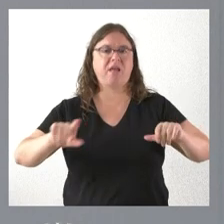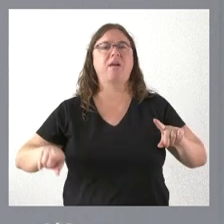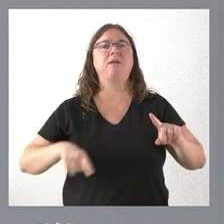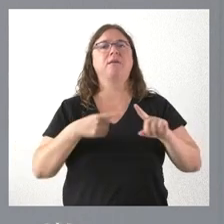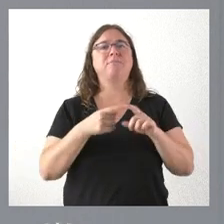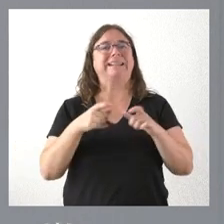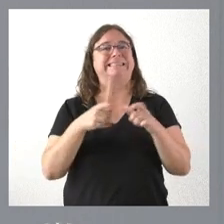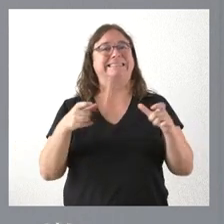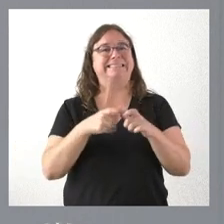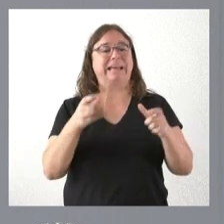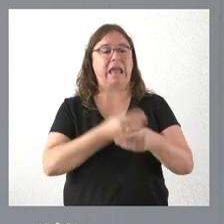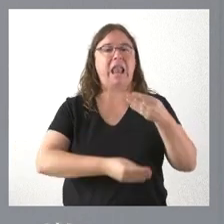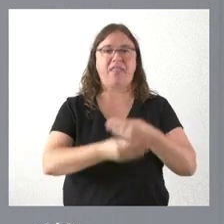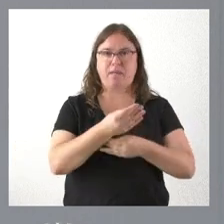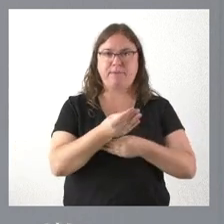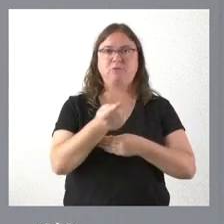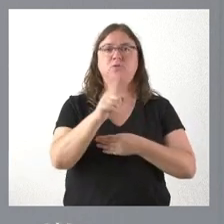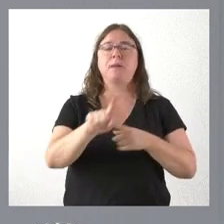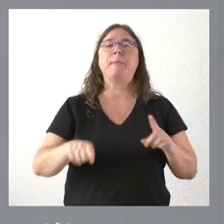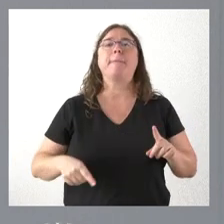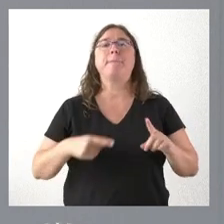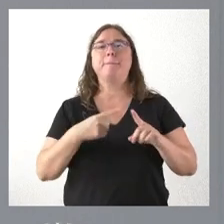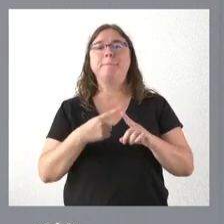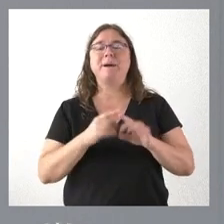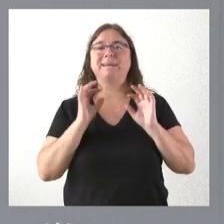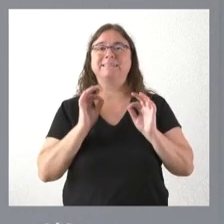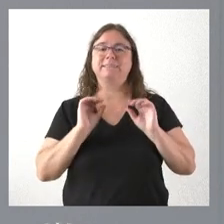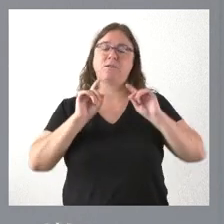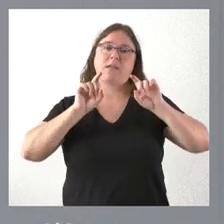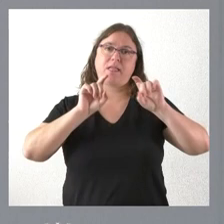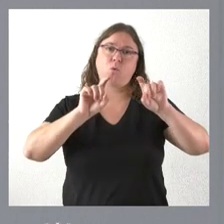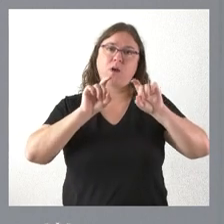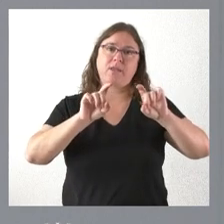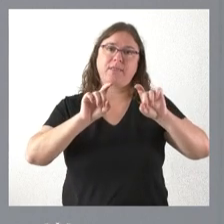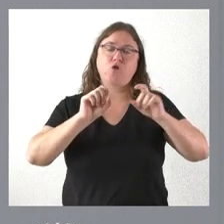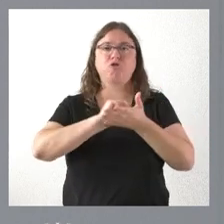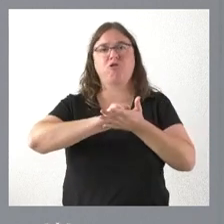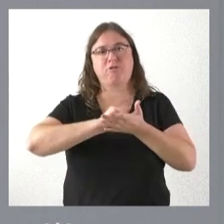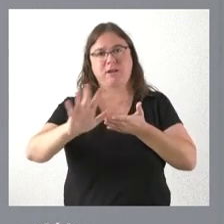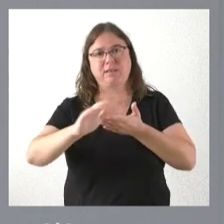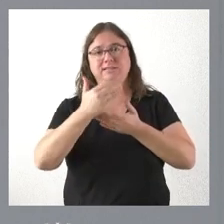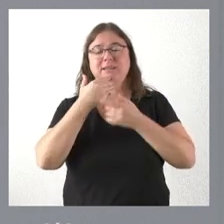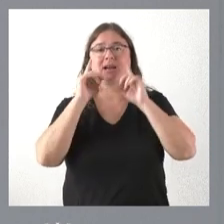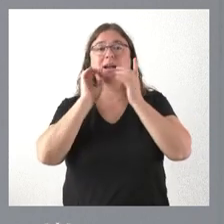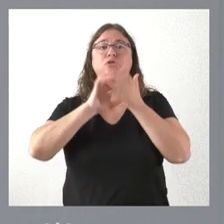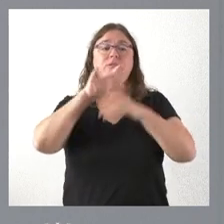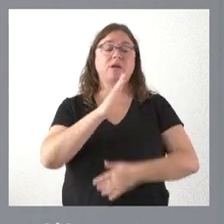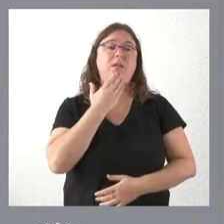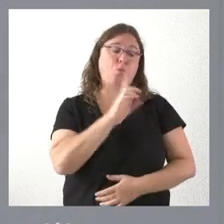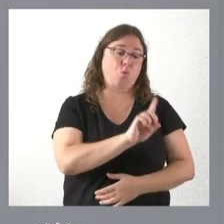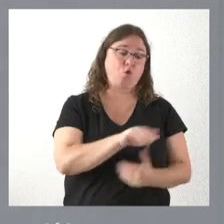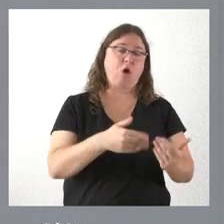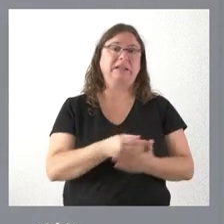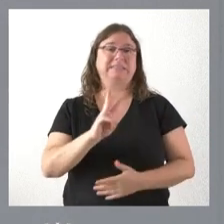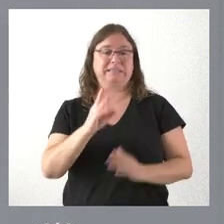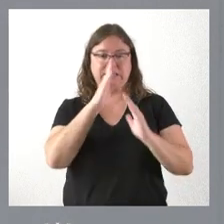cheque nacimiento o la puesta en marcha ya la educación gratuita en el caso de Castilla y león de 1 a 3 años en